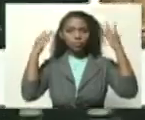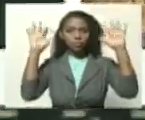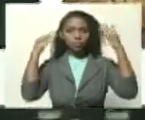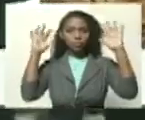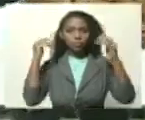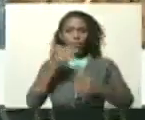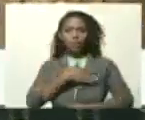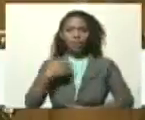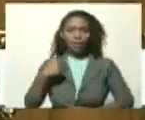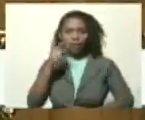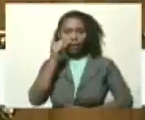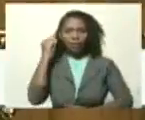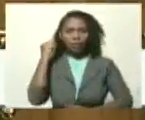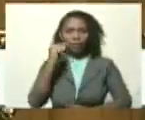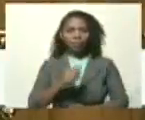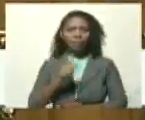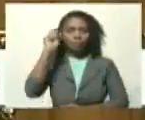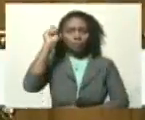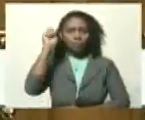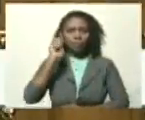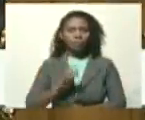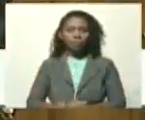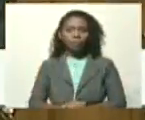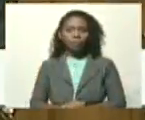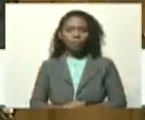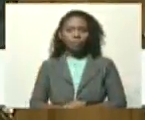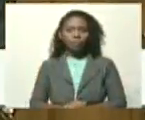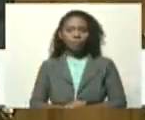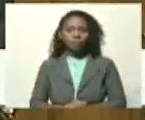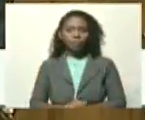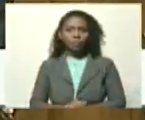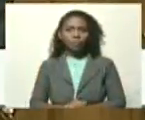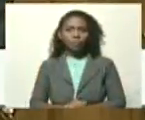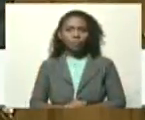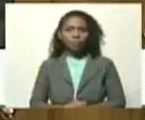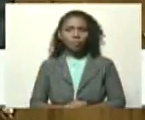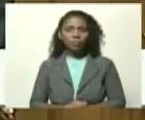Queridas diputadas, queridos diputados,